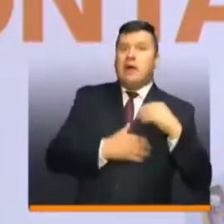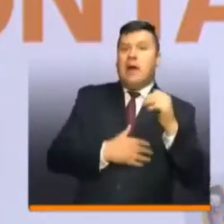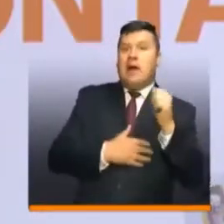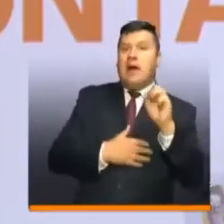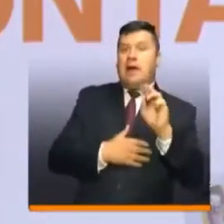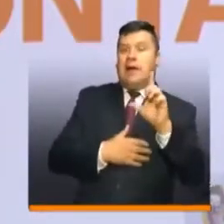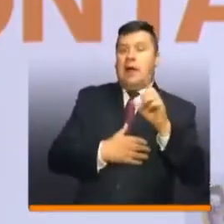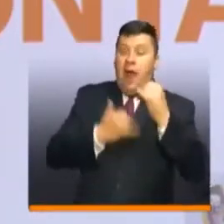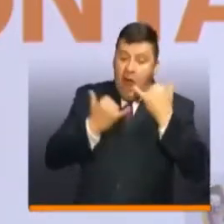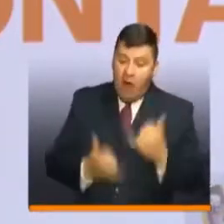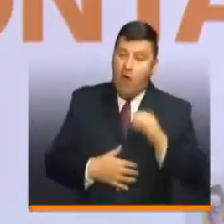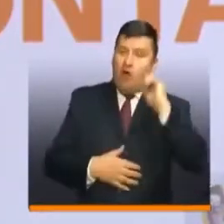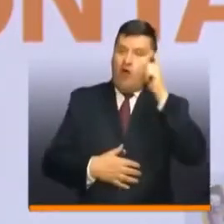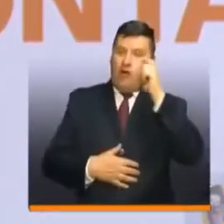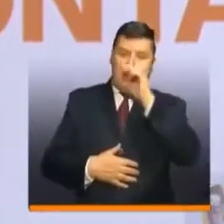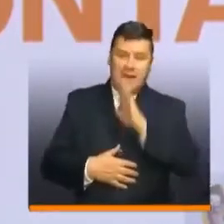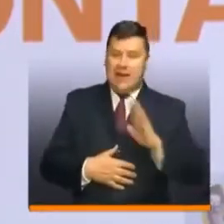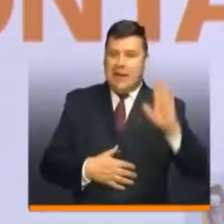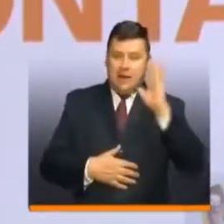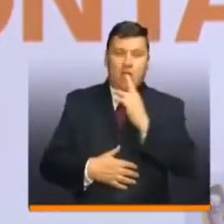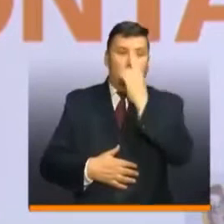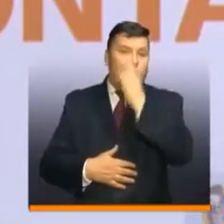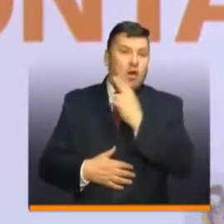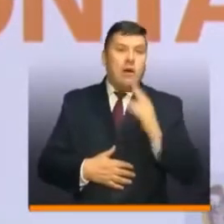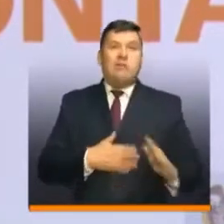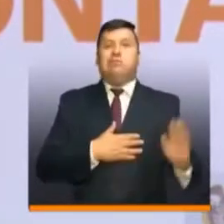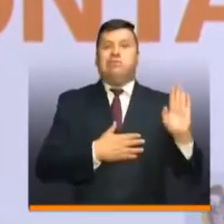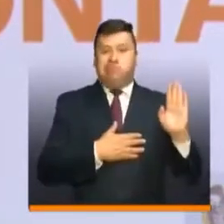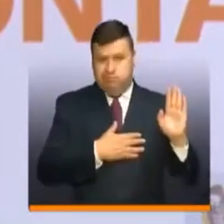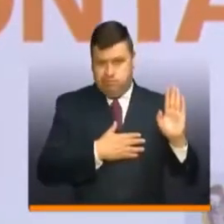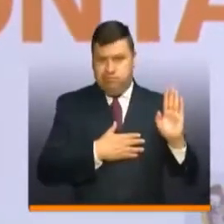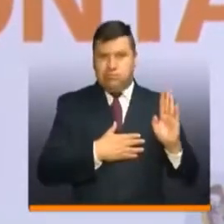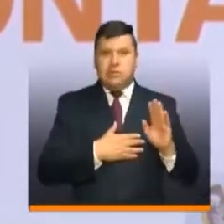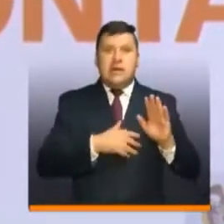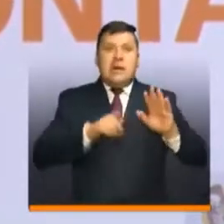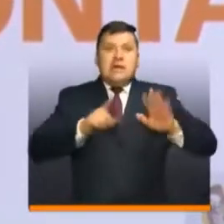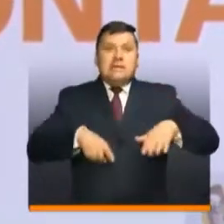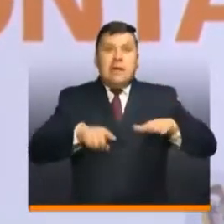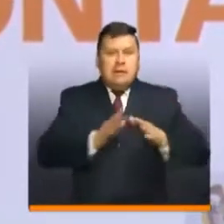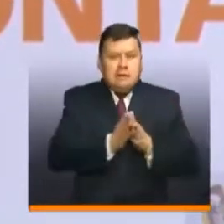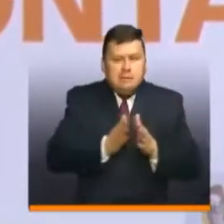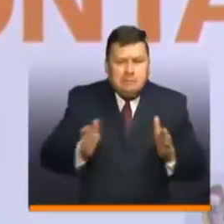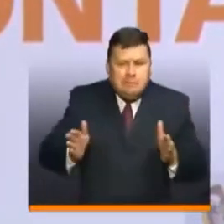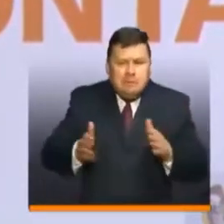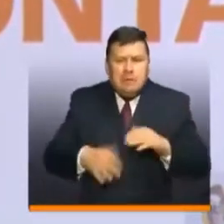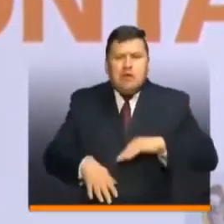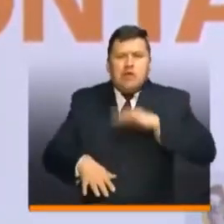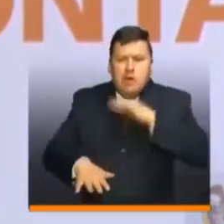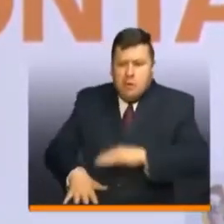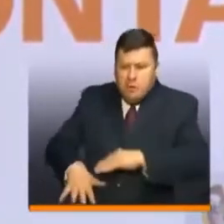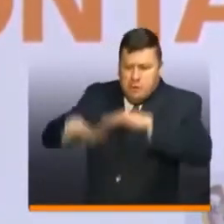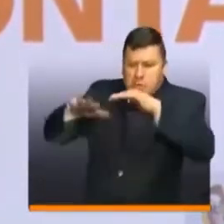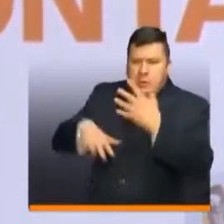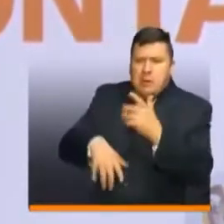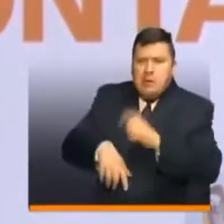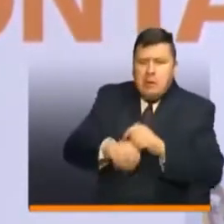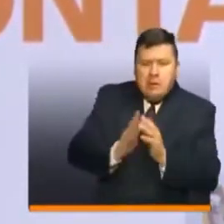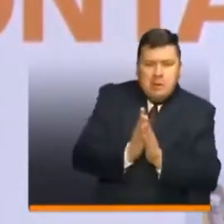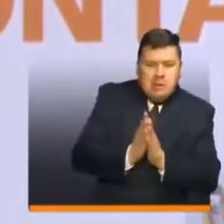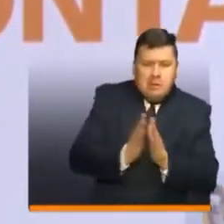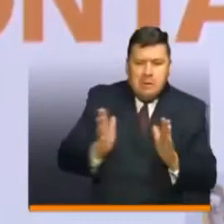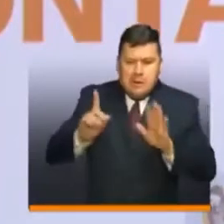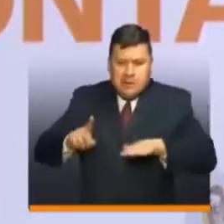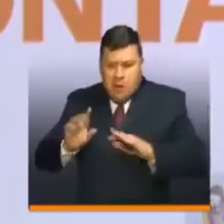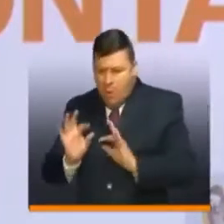aquí está el gobierno nacional con este compromiso de proveeduría a seis meses un compromiso que ha implicado un